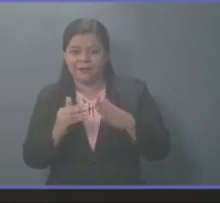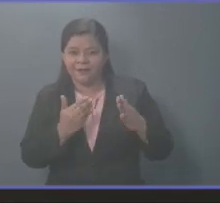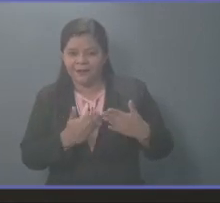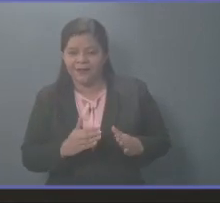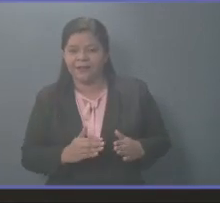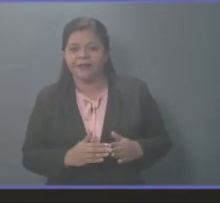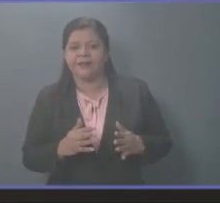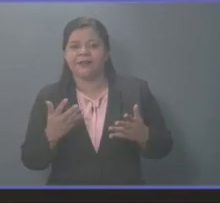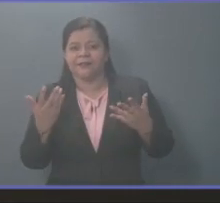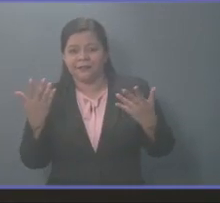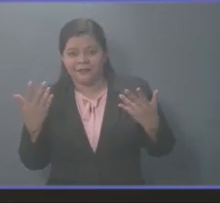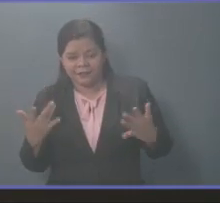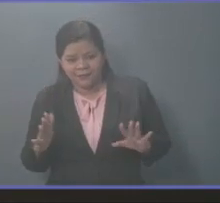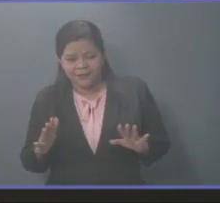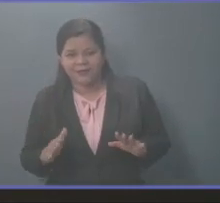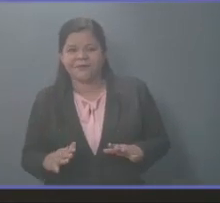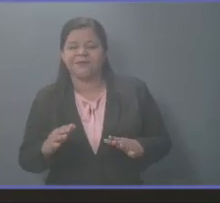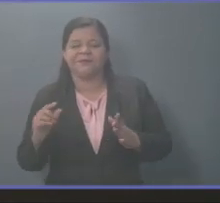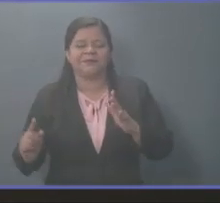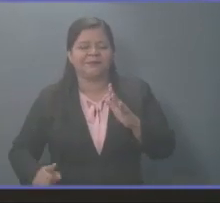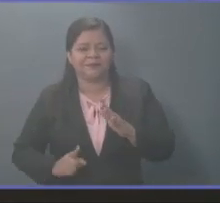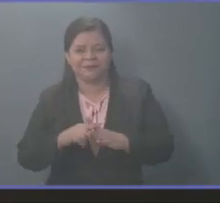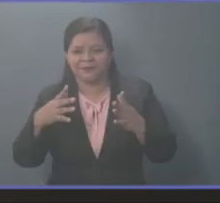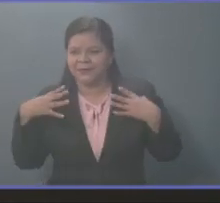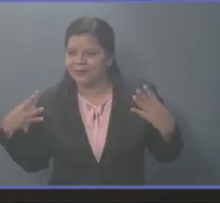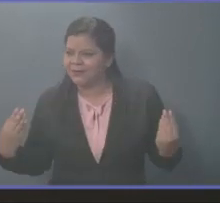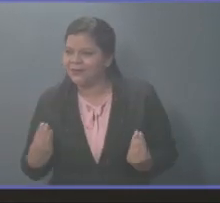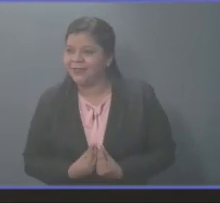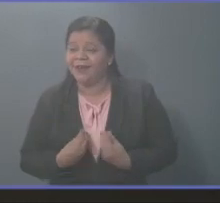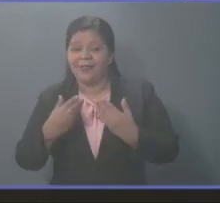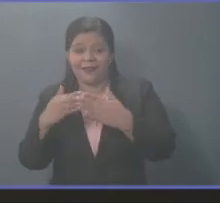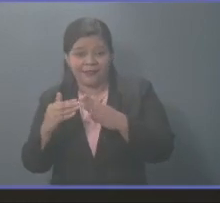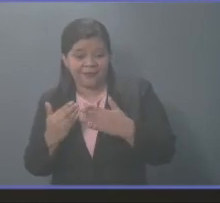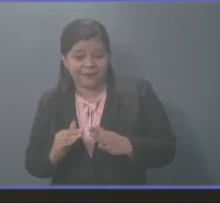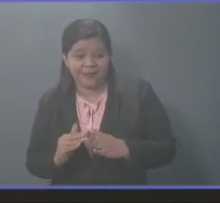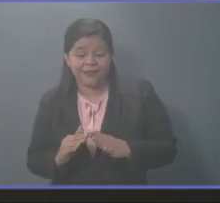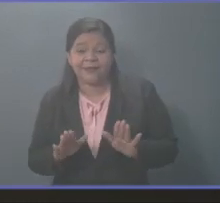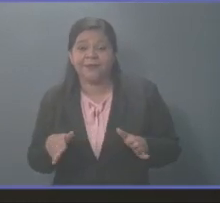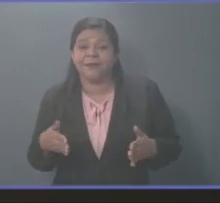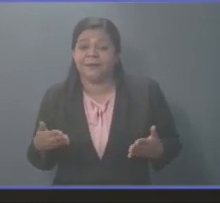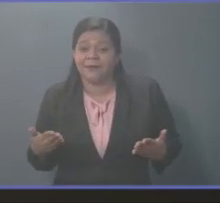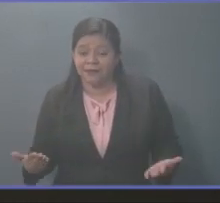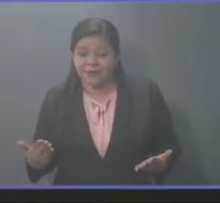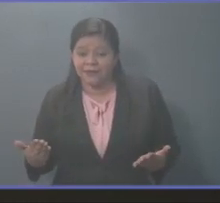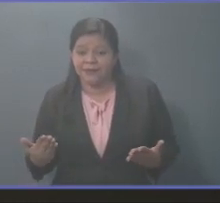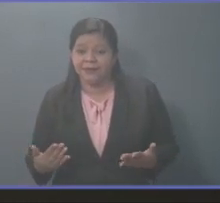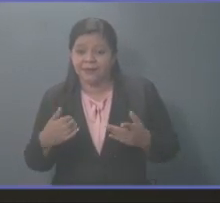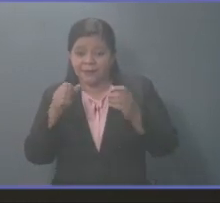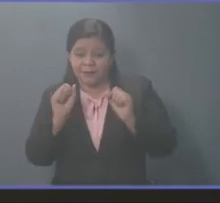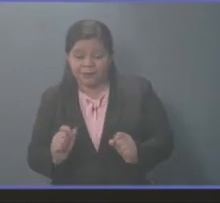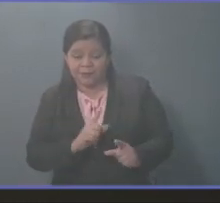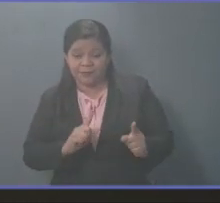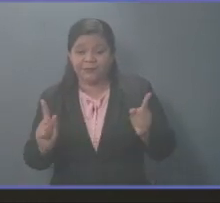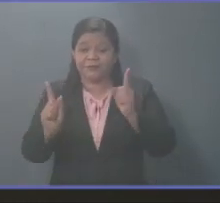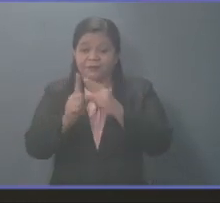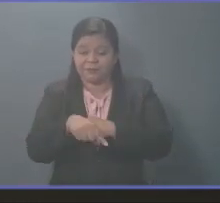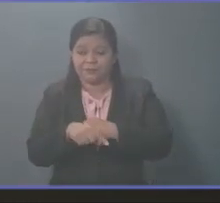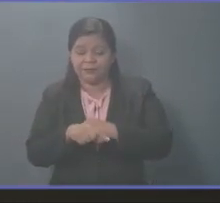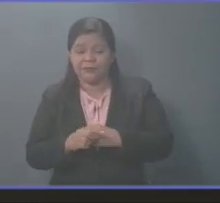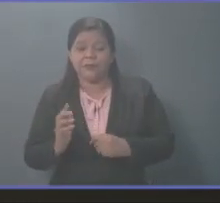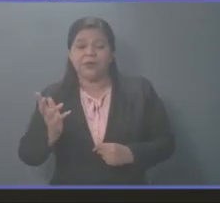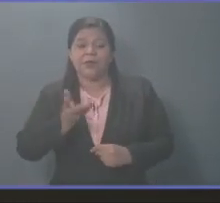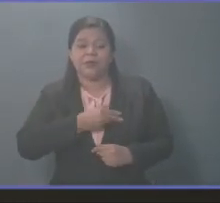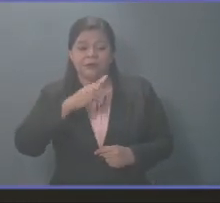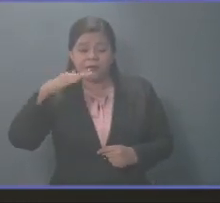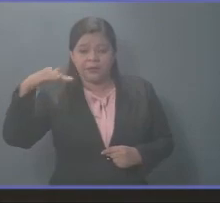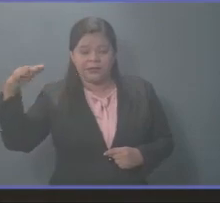está emergiendo una sociedad diferente a raíz de las transformaciones que ha sufrido nuestro